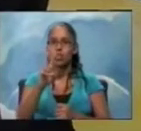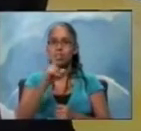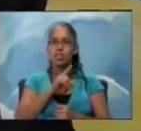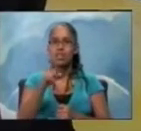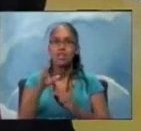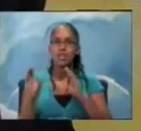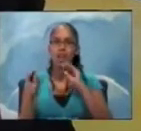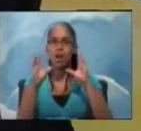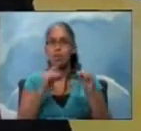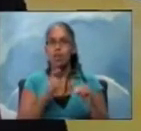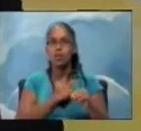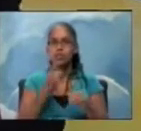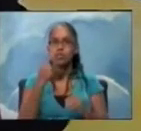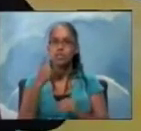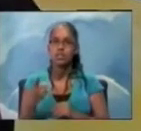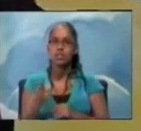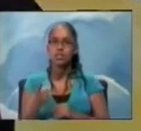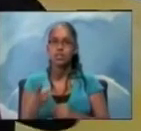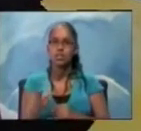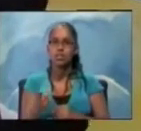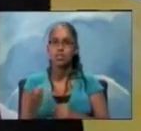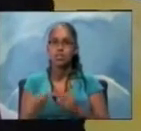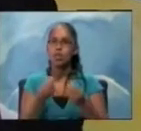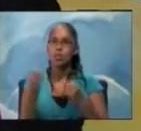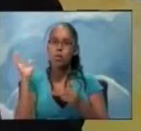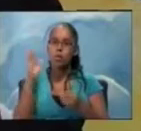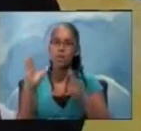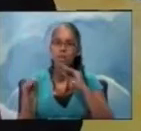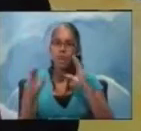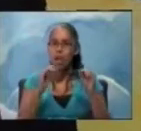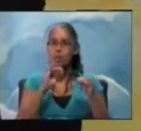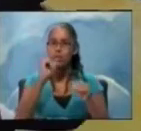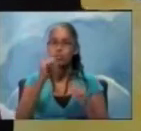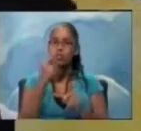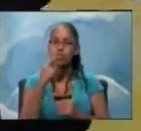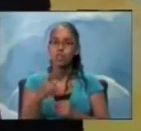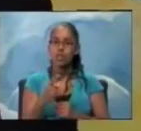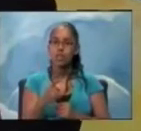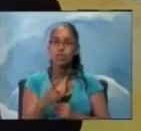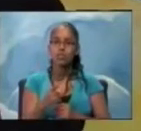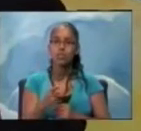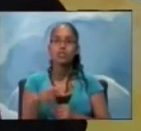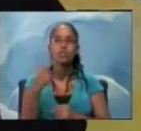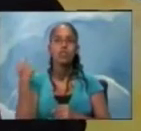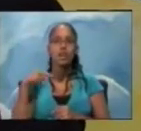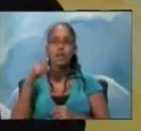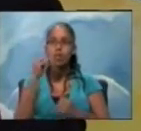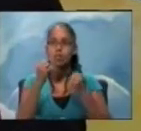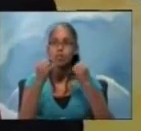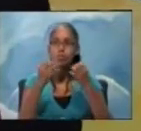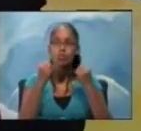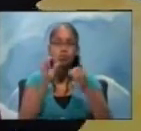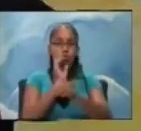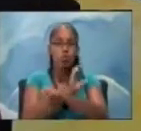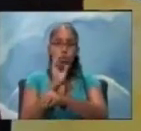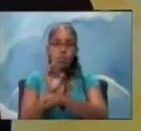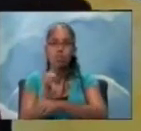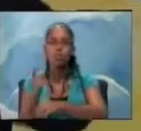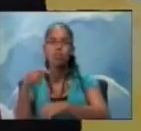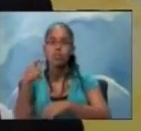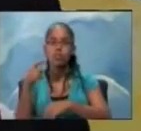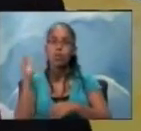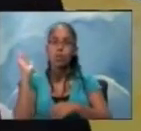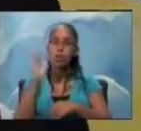hablaron diciendo, fíjese cómo vienen hablando y diciendo, tenga mucho cuidado cuando usted le vengan hablando y le vengan